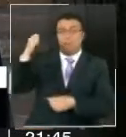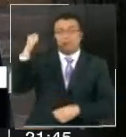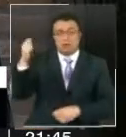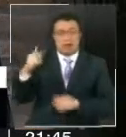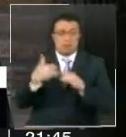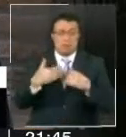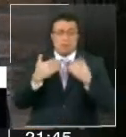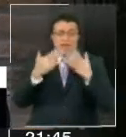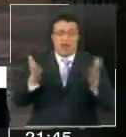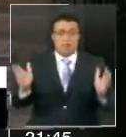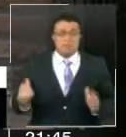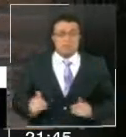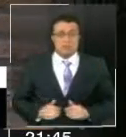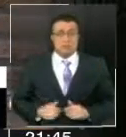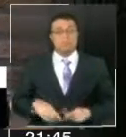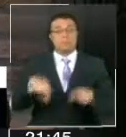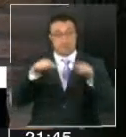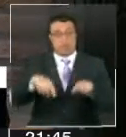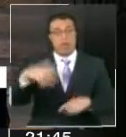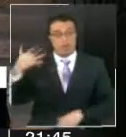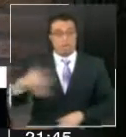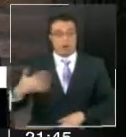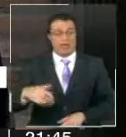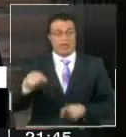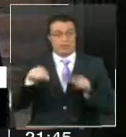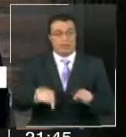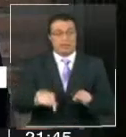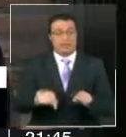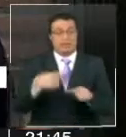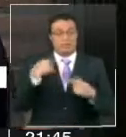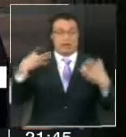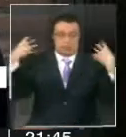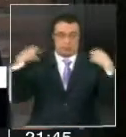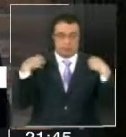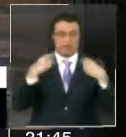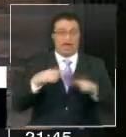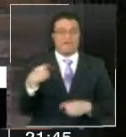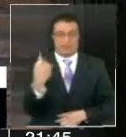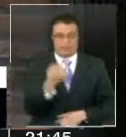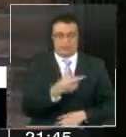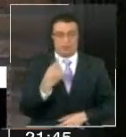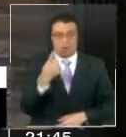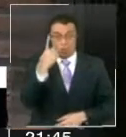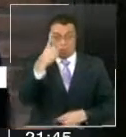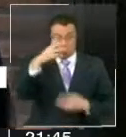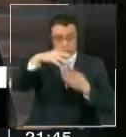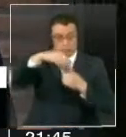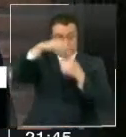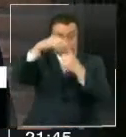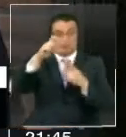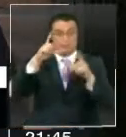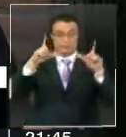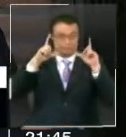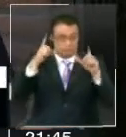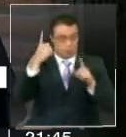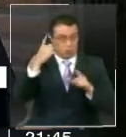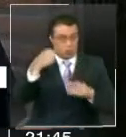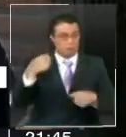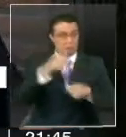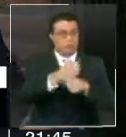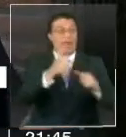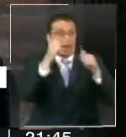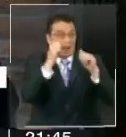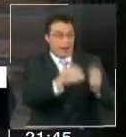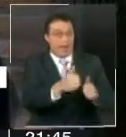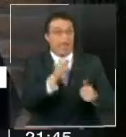o no. Lo importante es que podamos nosotros responsablemente tener un candidato que sea capaz no solo de ganar,